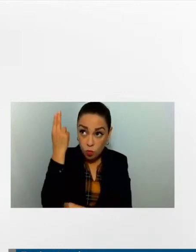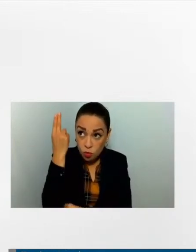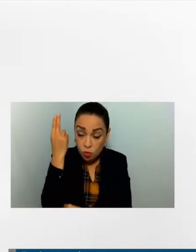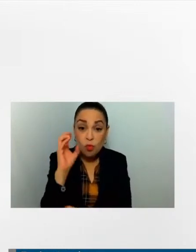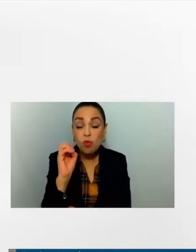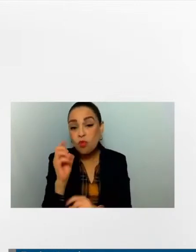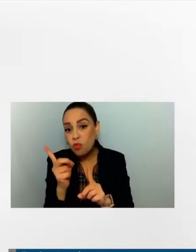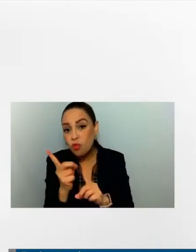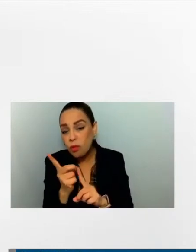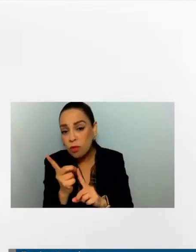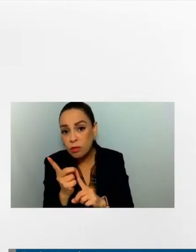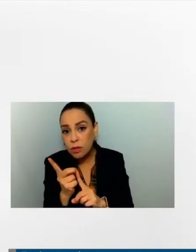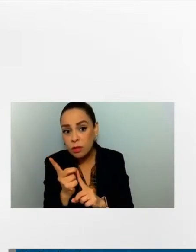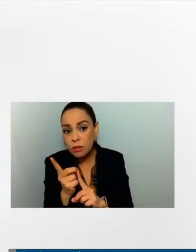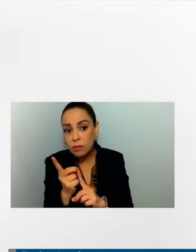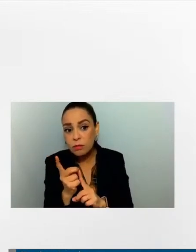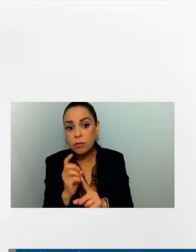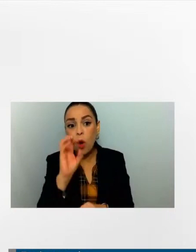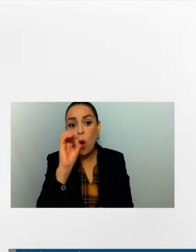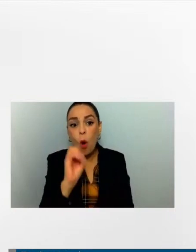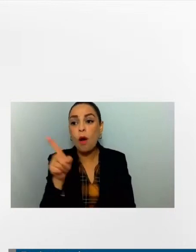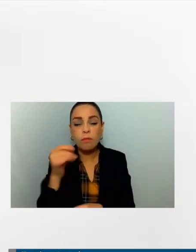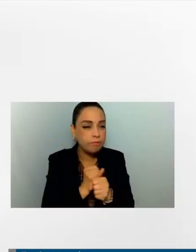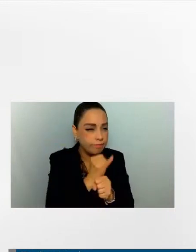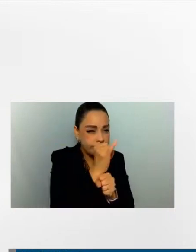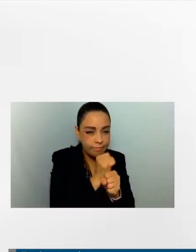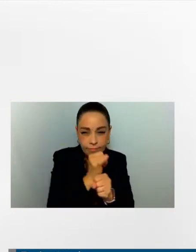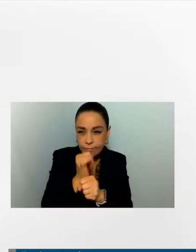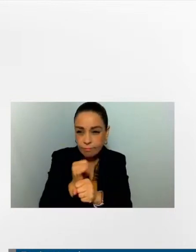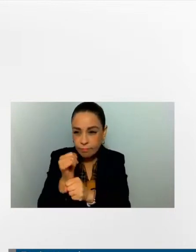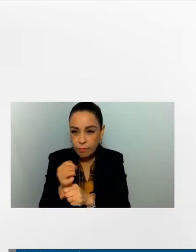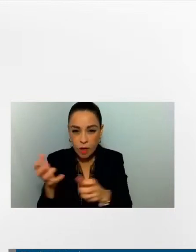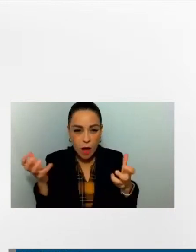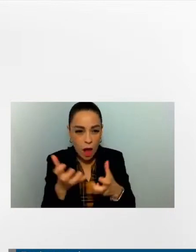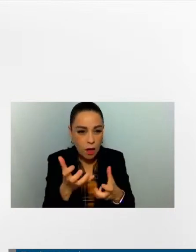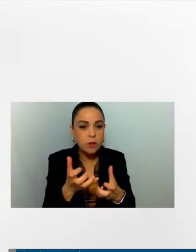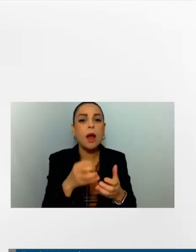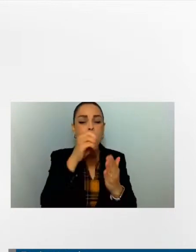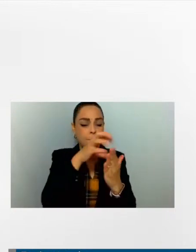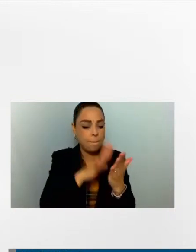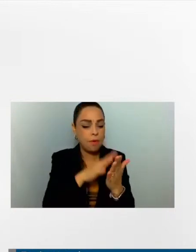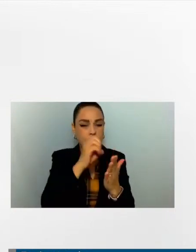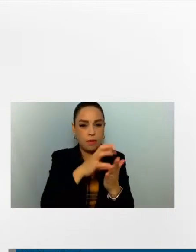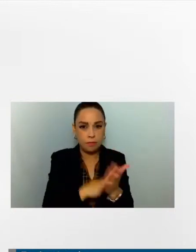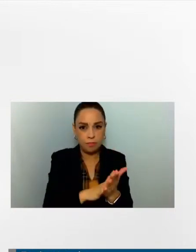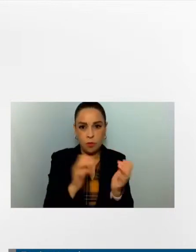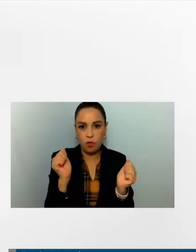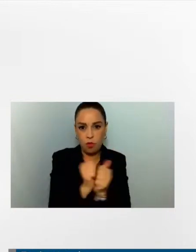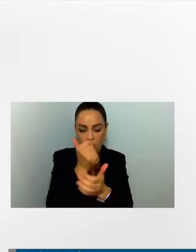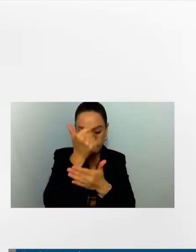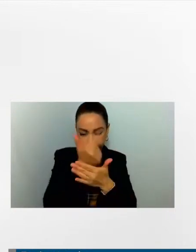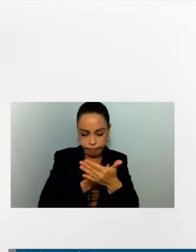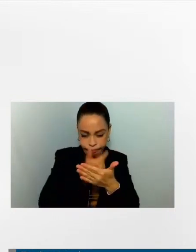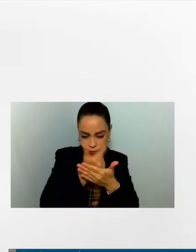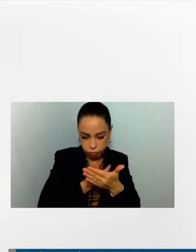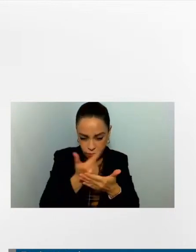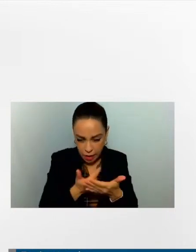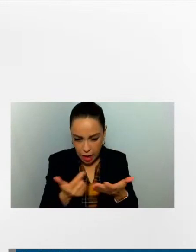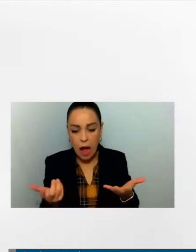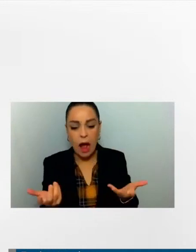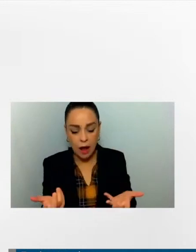quienes recaban información estadística en el Estado, pues nos puede dar elementos para